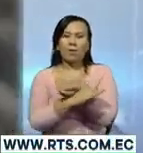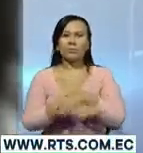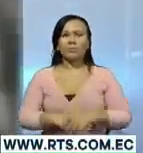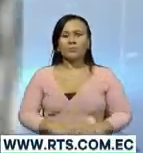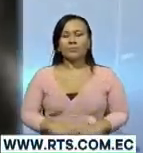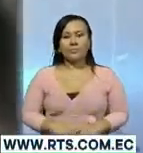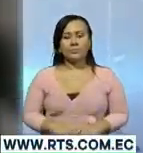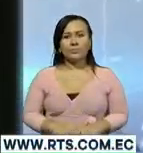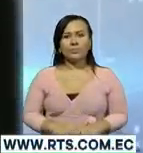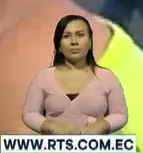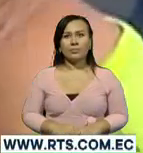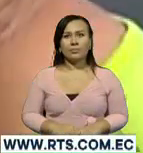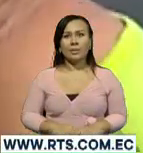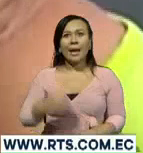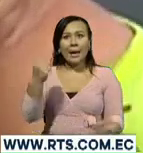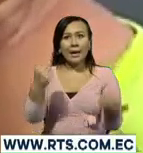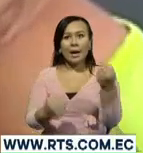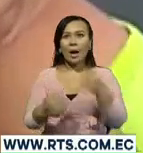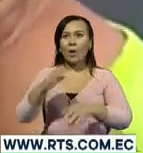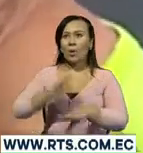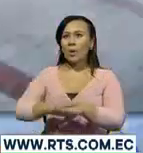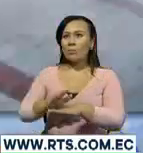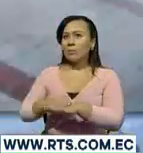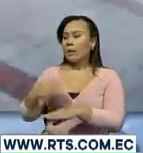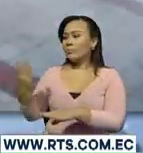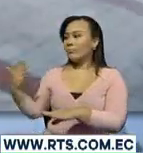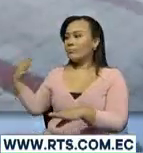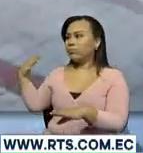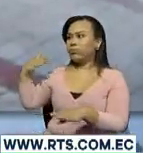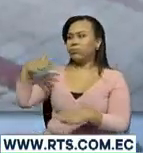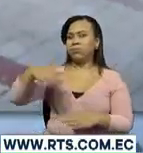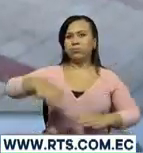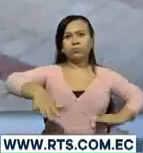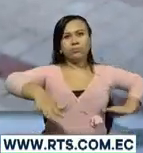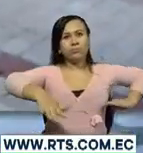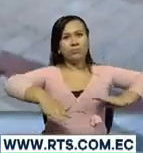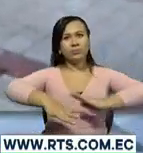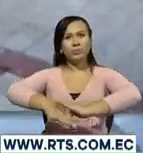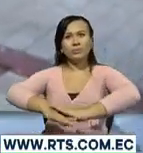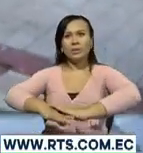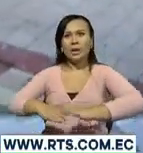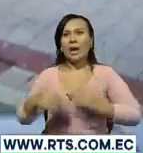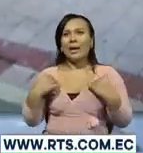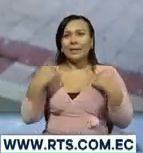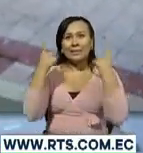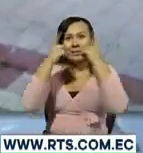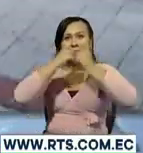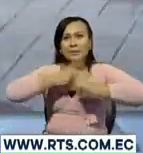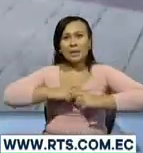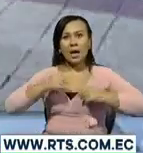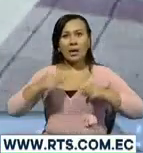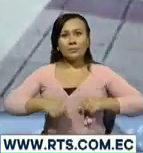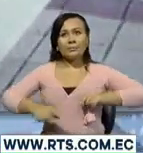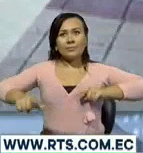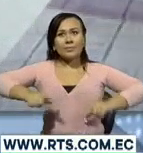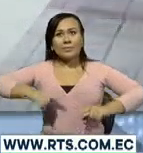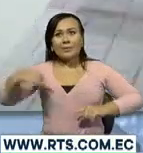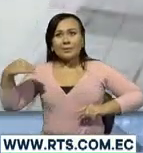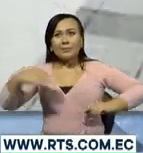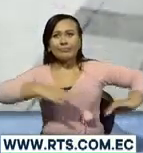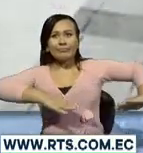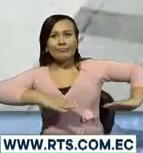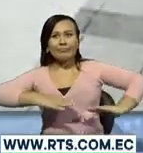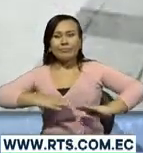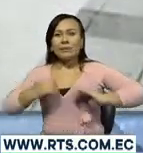carro había venido a velocidad donde se los llevó a los dos. Venía un colectivo hacia adelante y el chofer, por rebasar, en lugar de rebasar por izquierda, rebasa por la